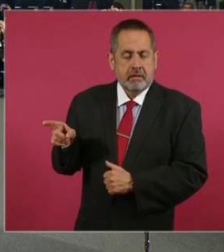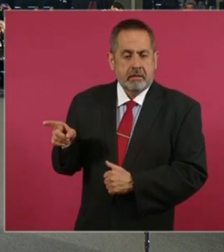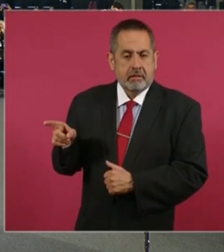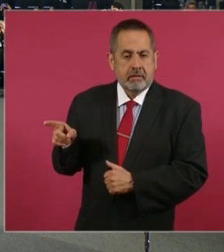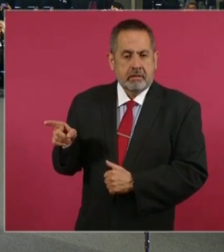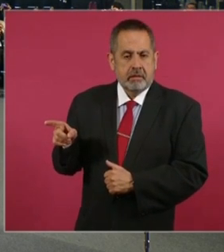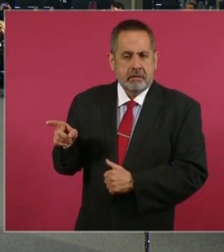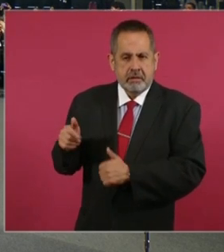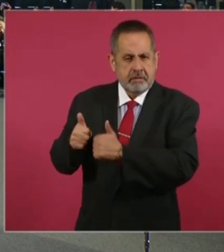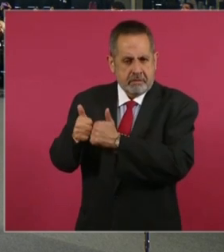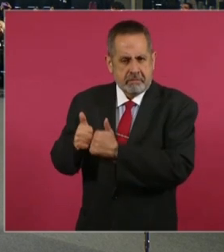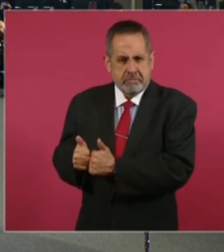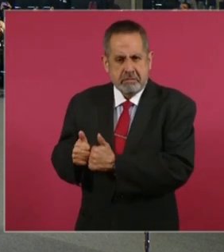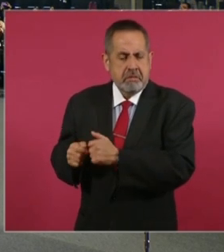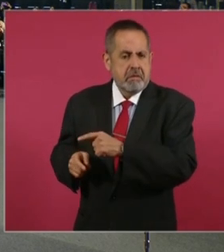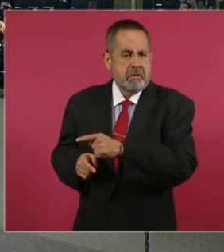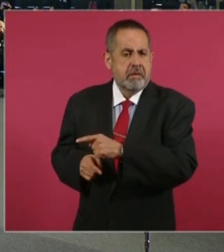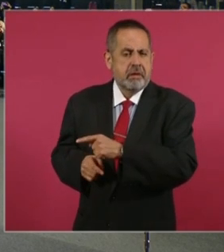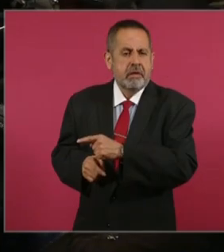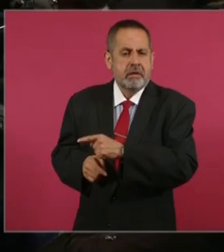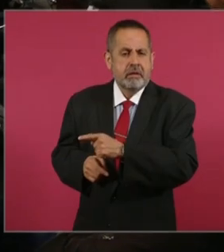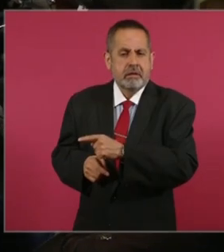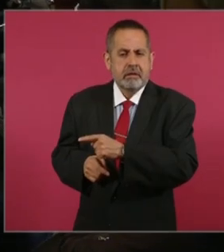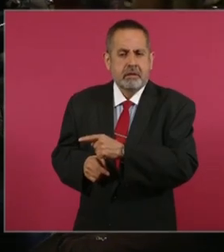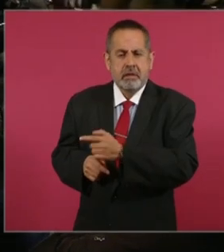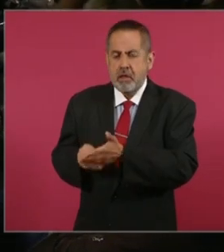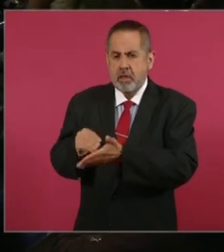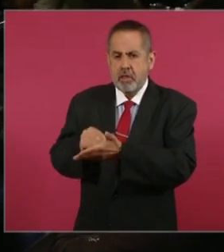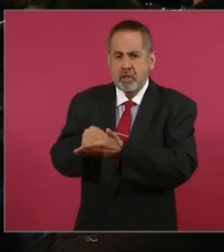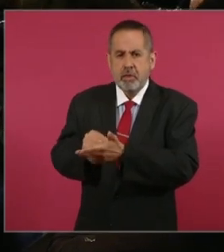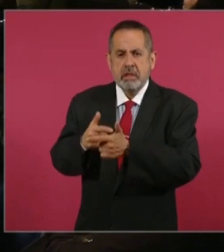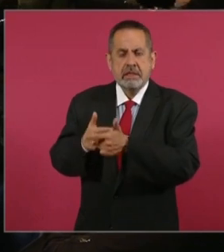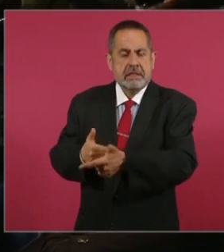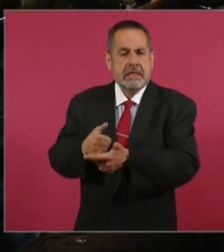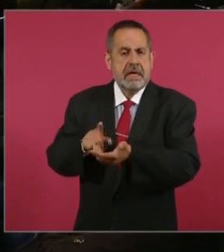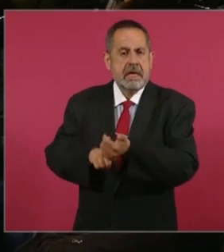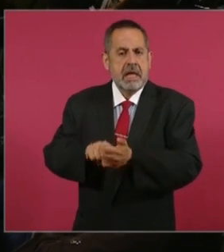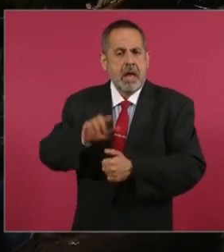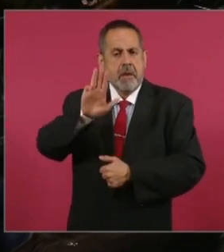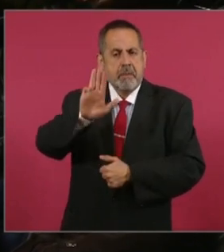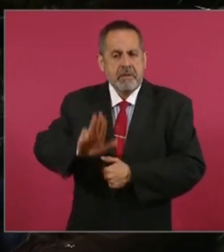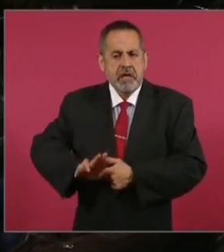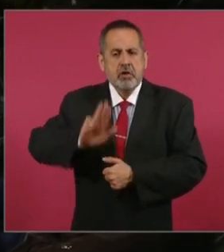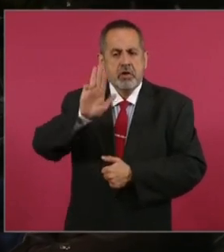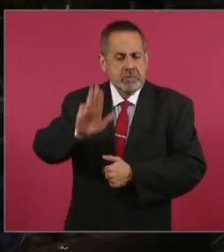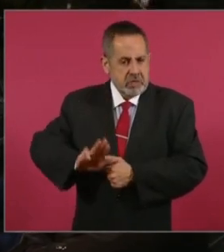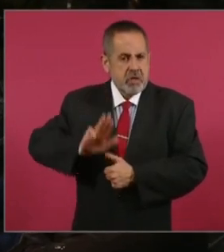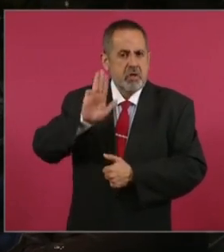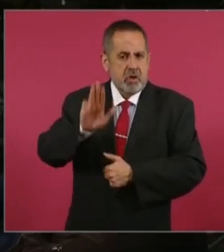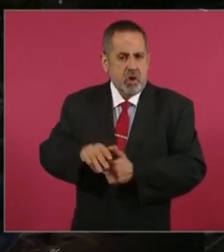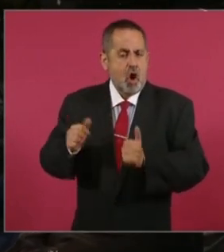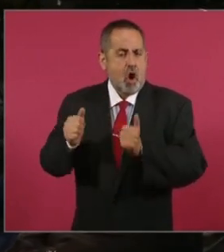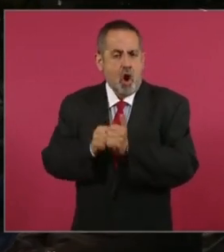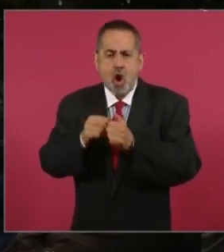Entonces, va a seguir los miércoles con la sección.